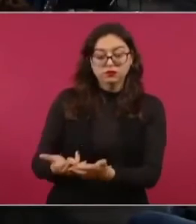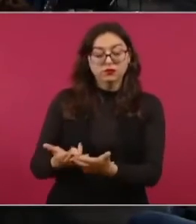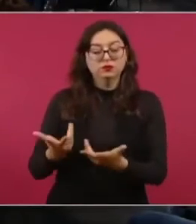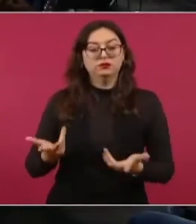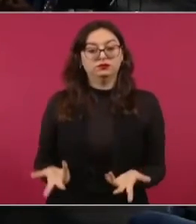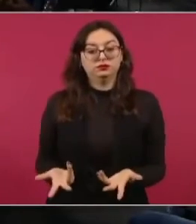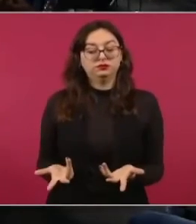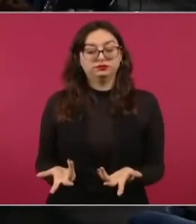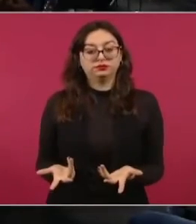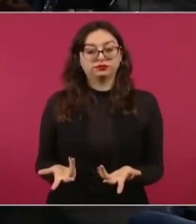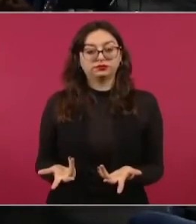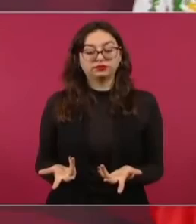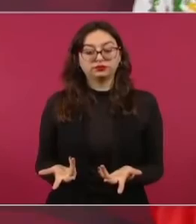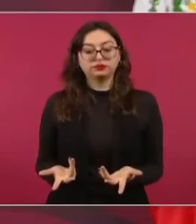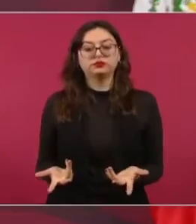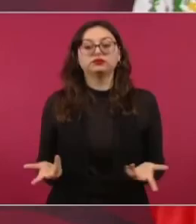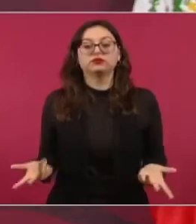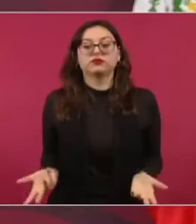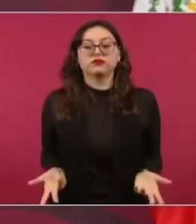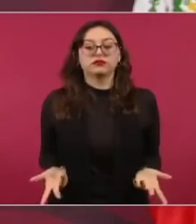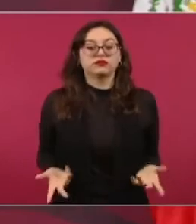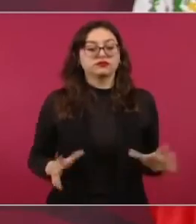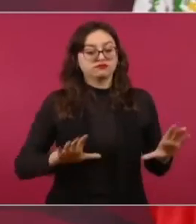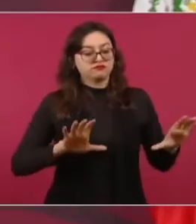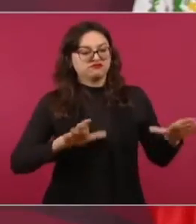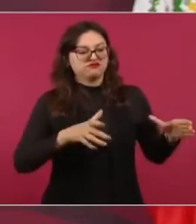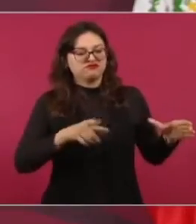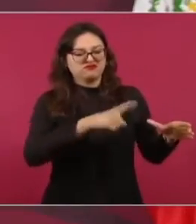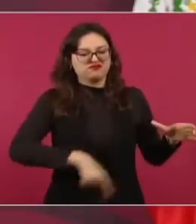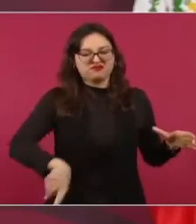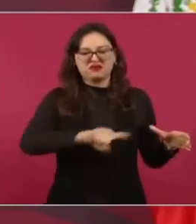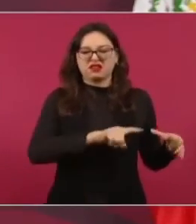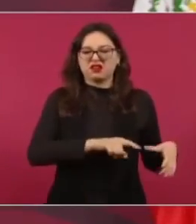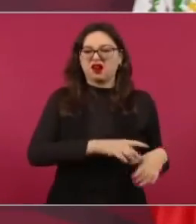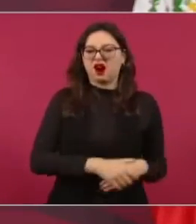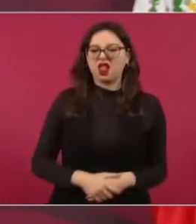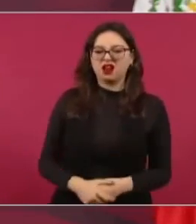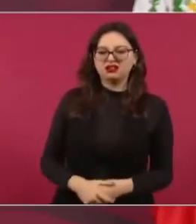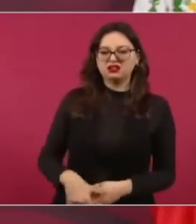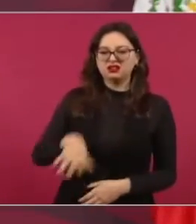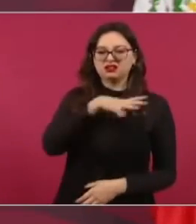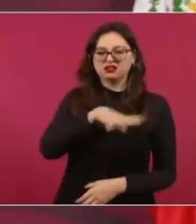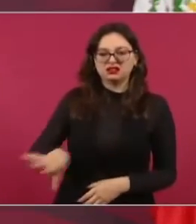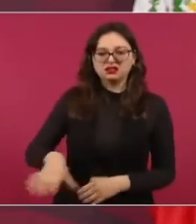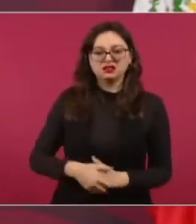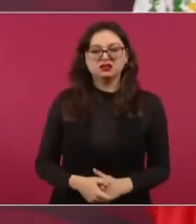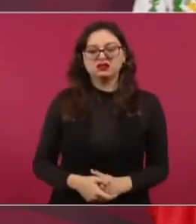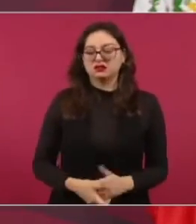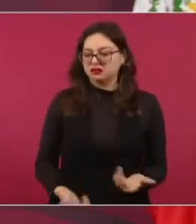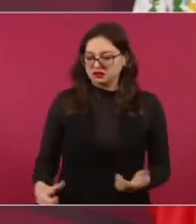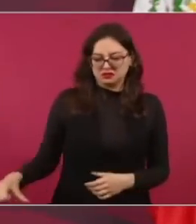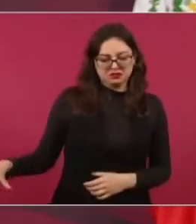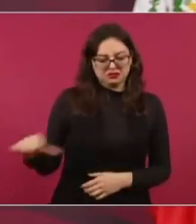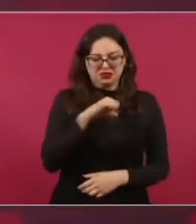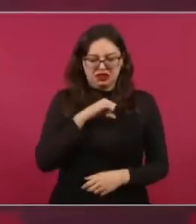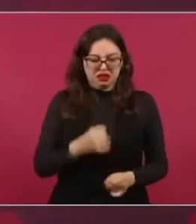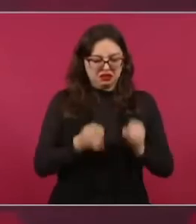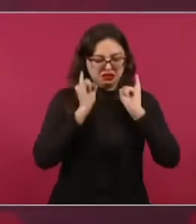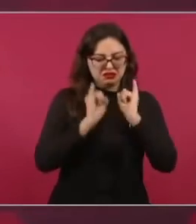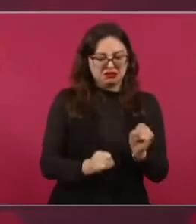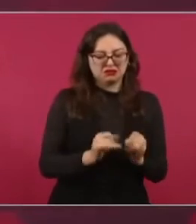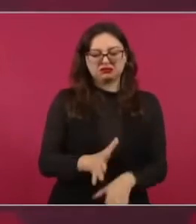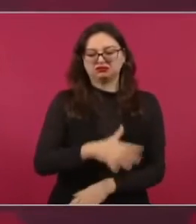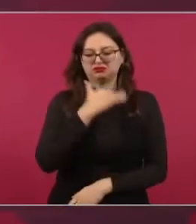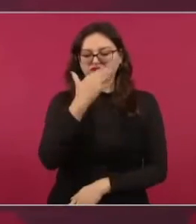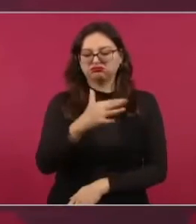desdeñado por el individualismo, por la política neoliberal, por el saqueo, por la corrupción. Pues